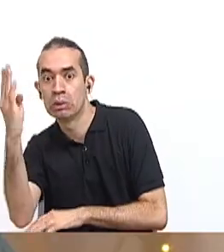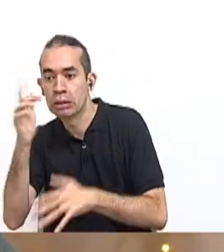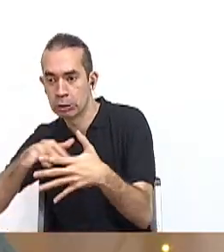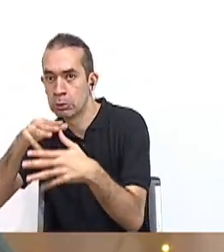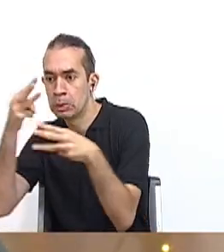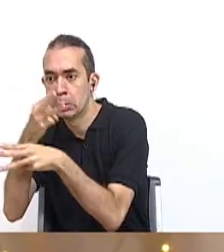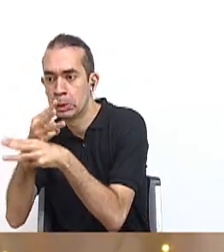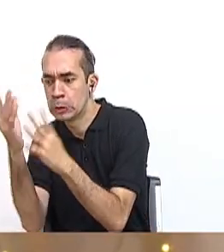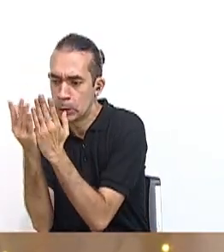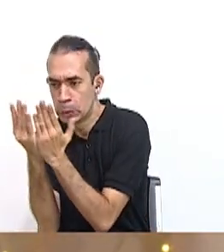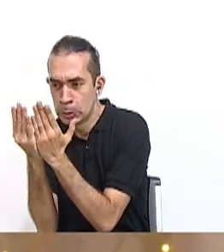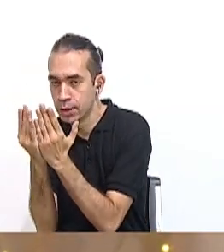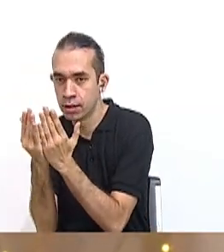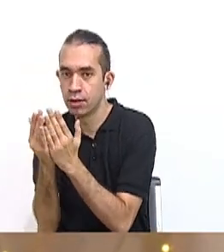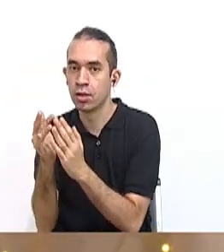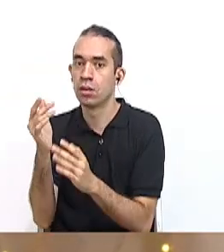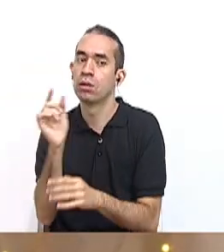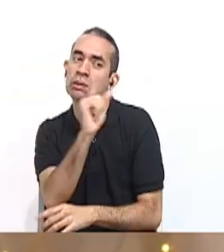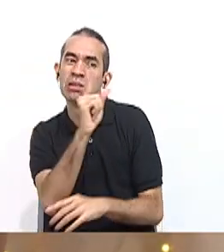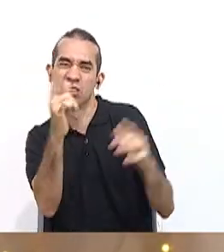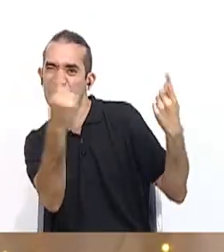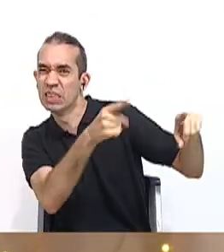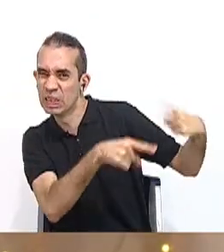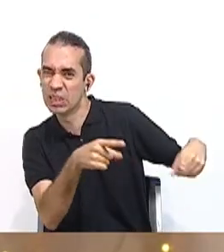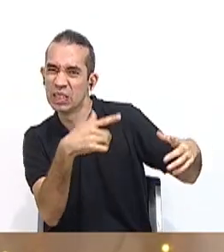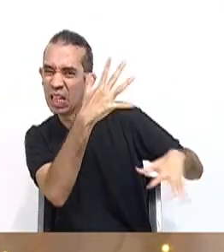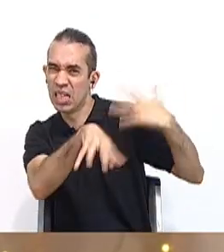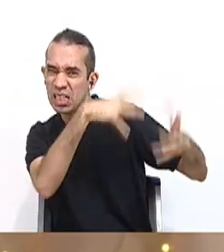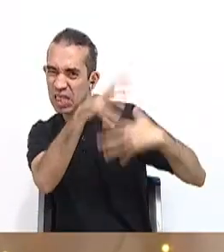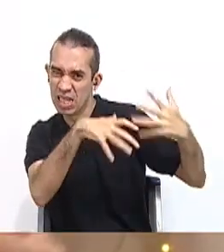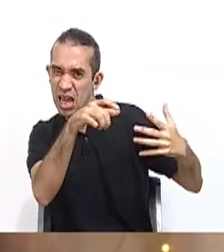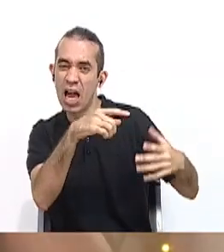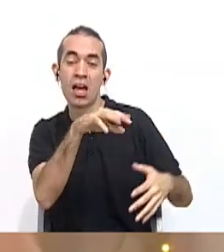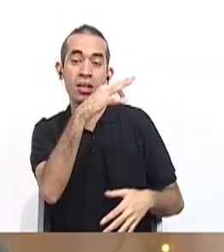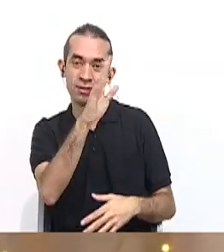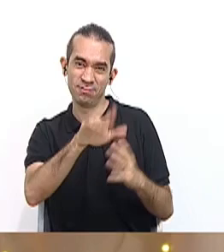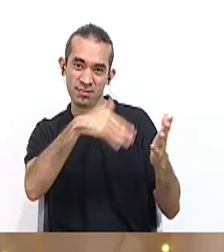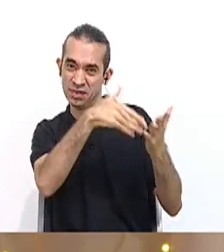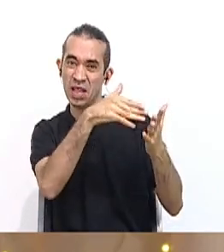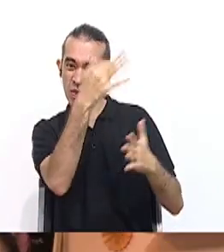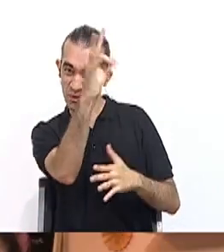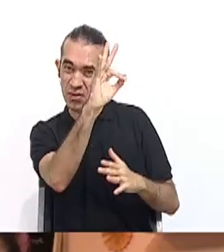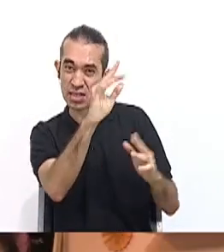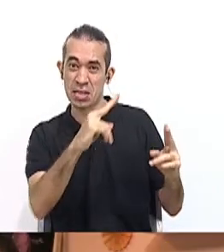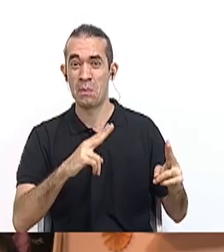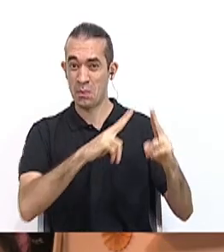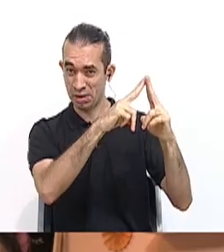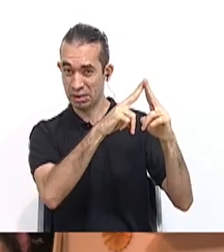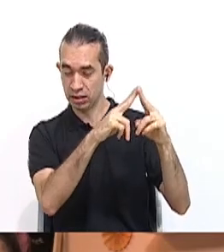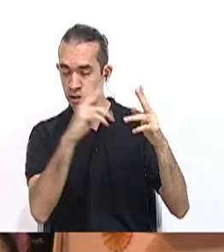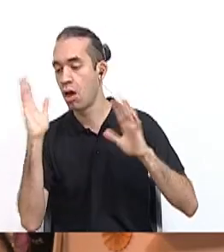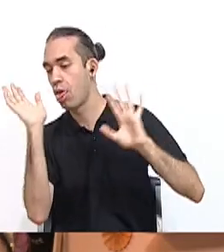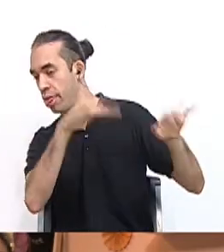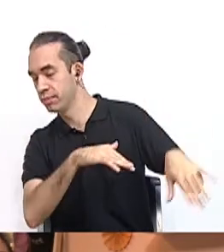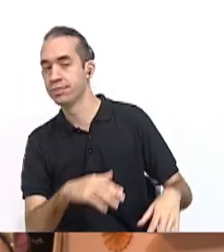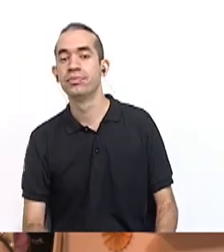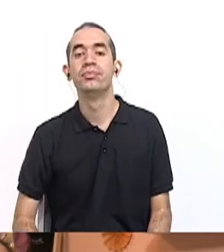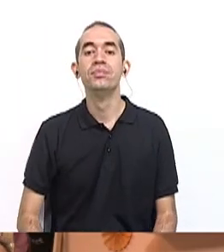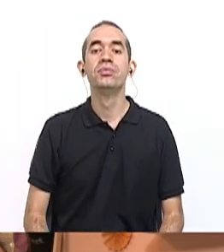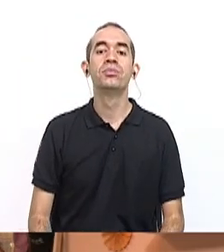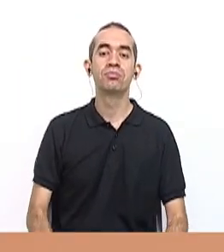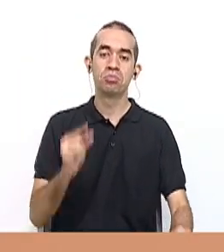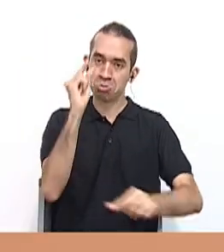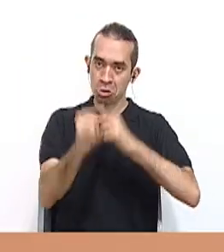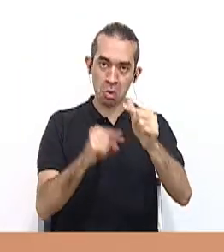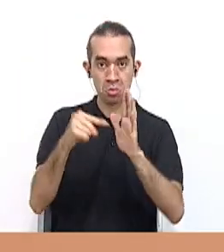y así de paso olvidarse un poquito de todo ese caos que sucedía en las calles de París en ese momento. Ella poquito a poco empezó a destacar como